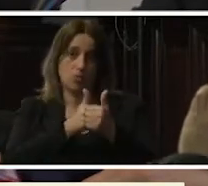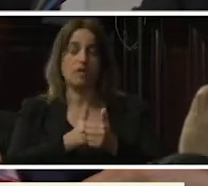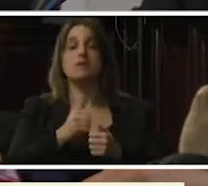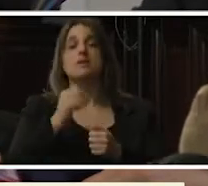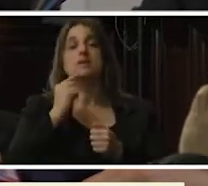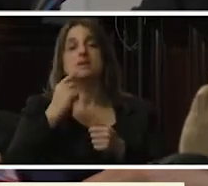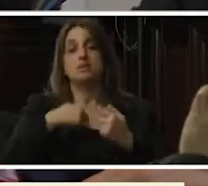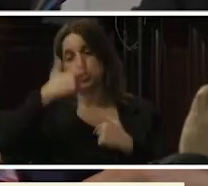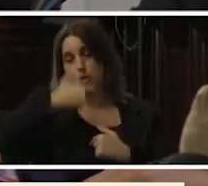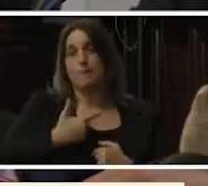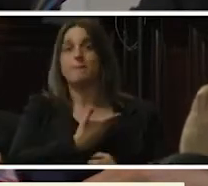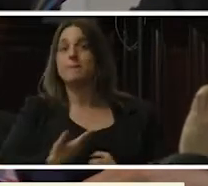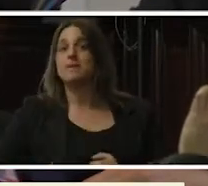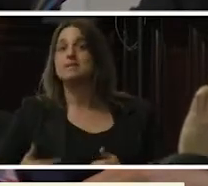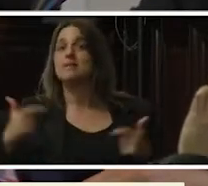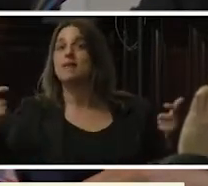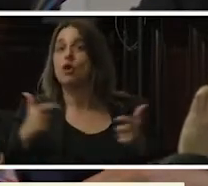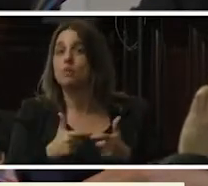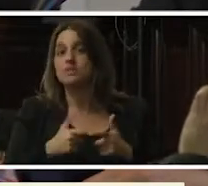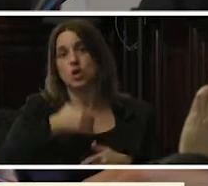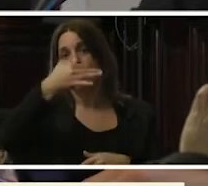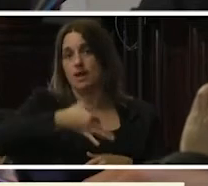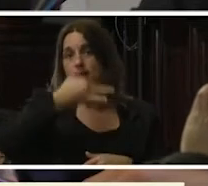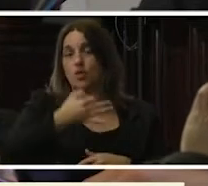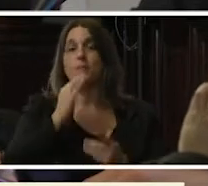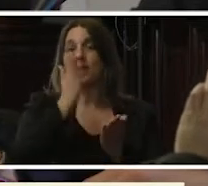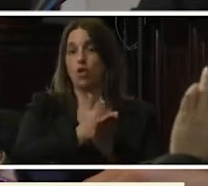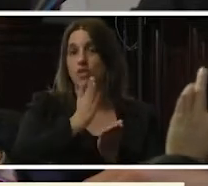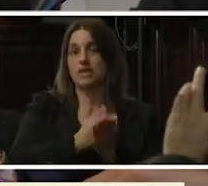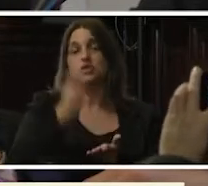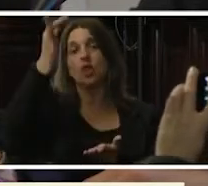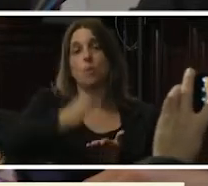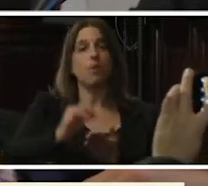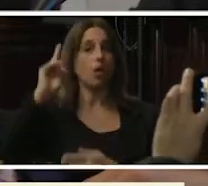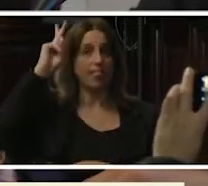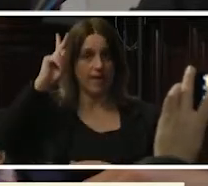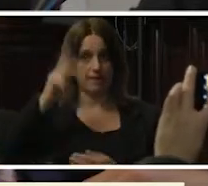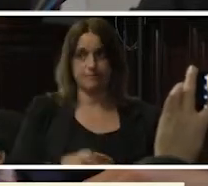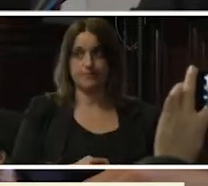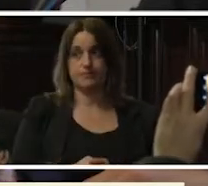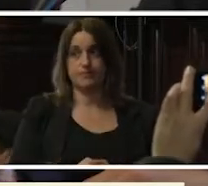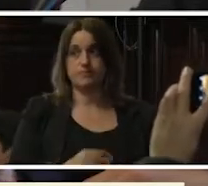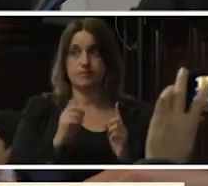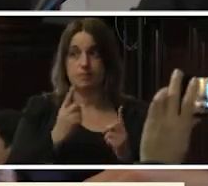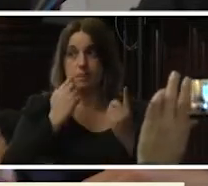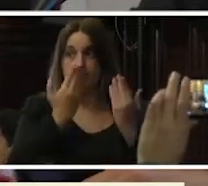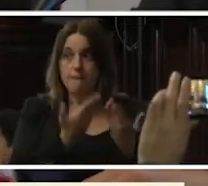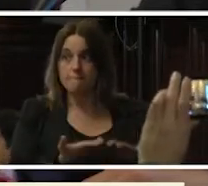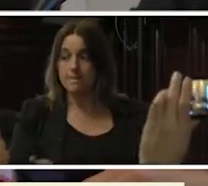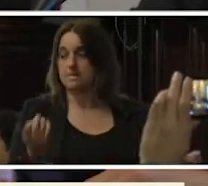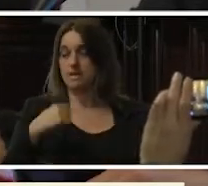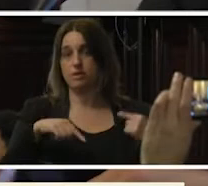Francisco Guiguren, presidente de la Comisión y relator para los derechos de los pueblos indígenas. Vamos a iniciar entonces